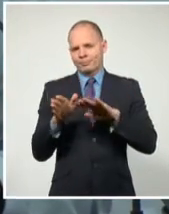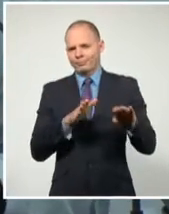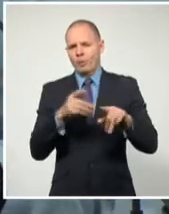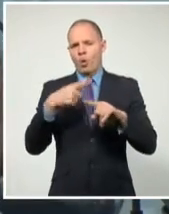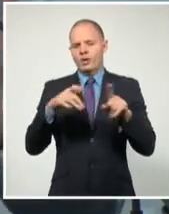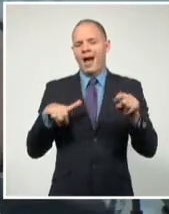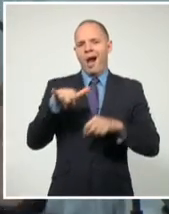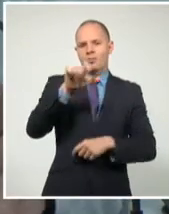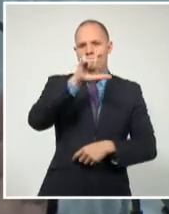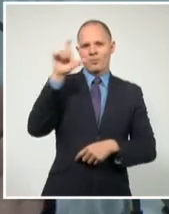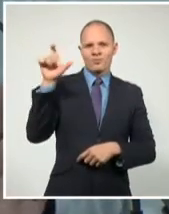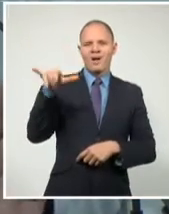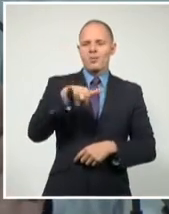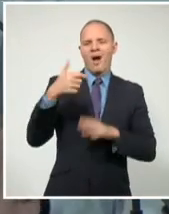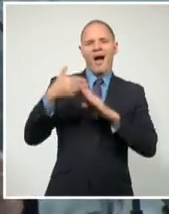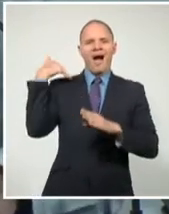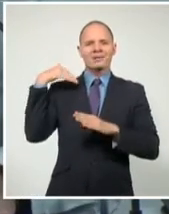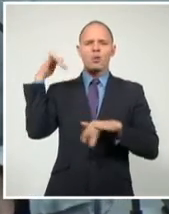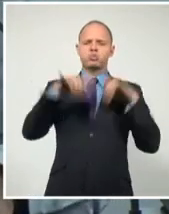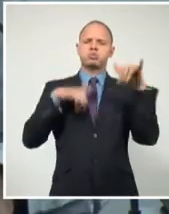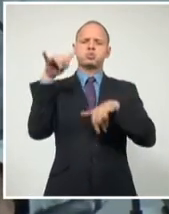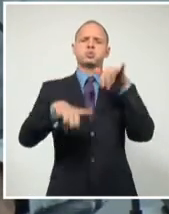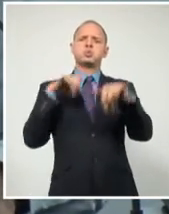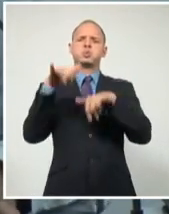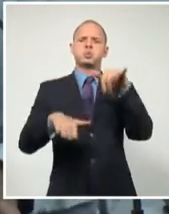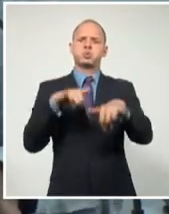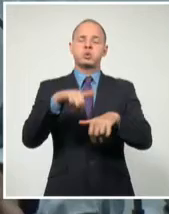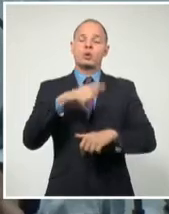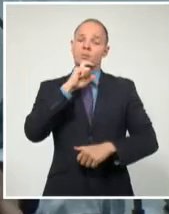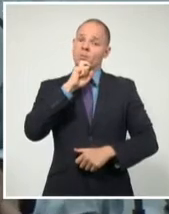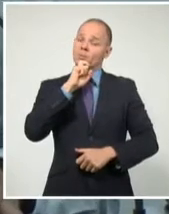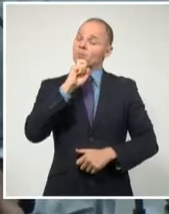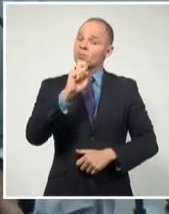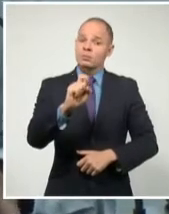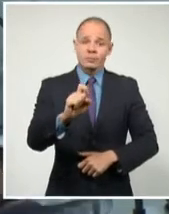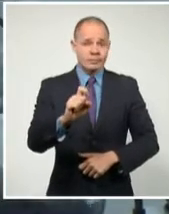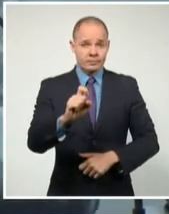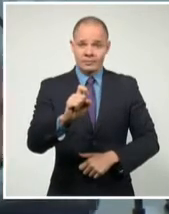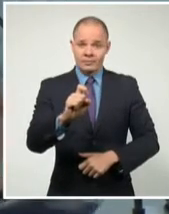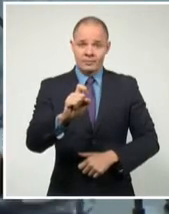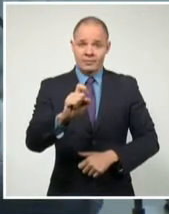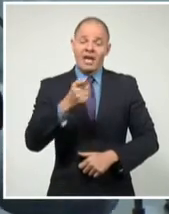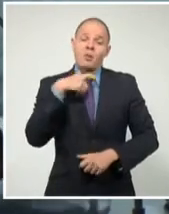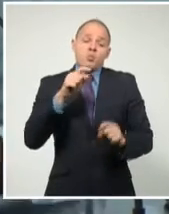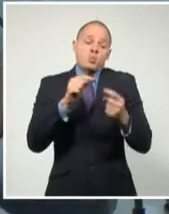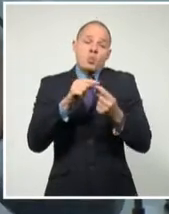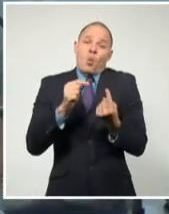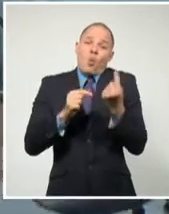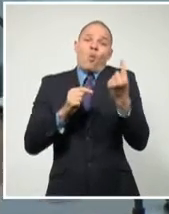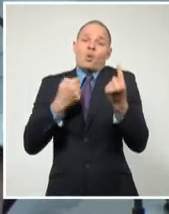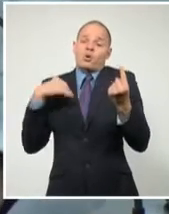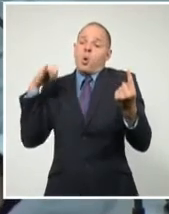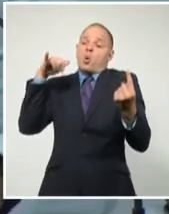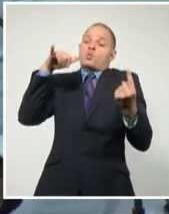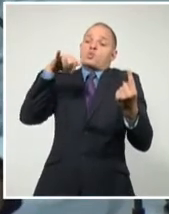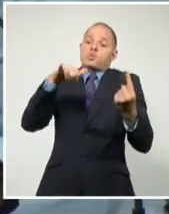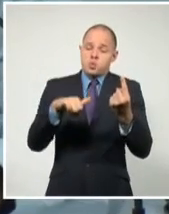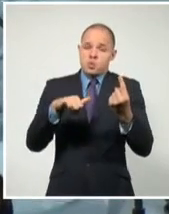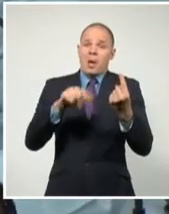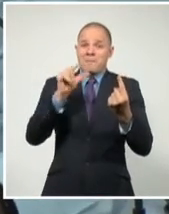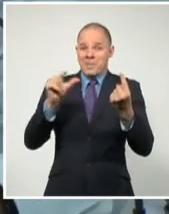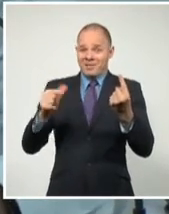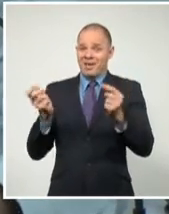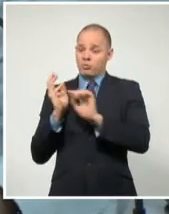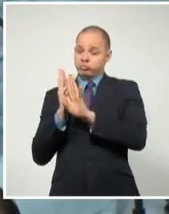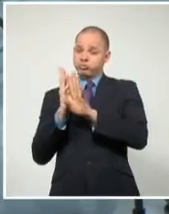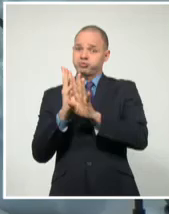tomar un grupo de decisiones, tomarle la temperatura al 100% de la gente. Si habrá un protocolo específico que nos